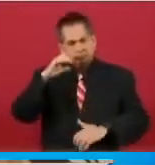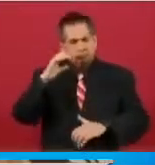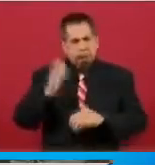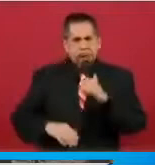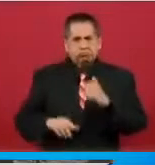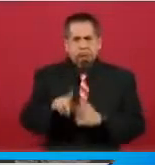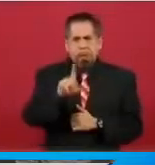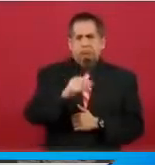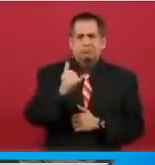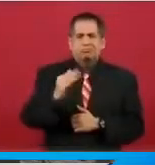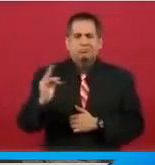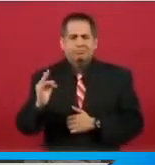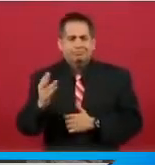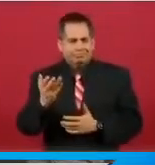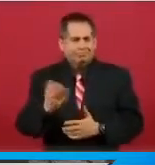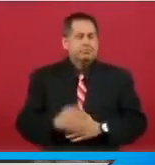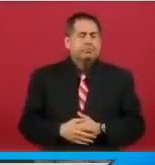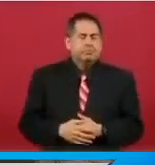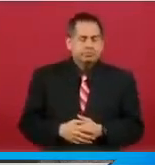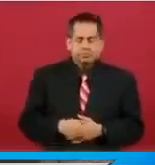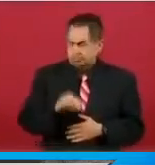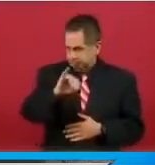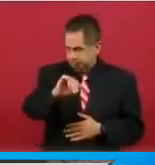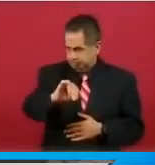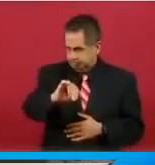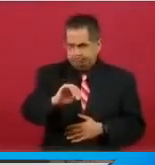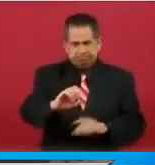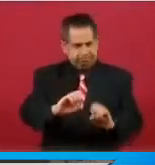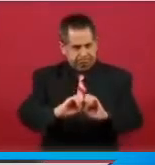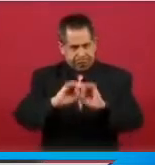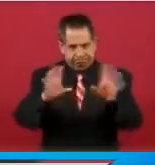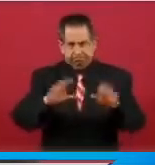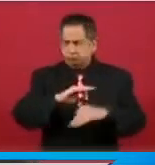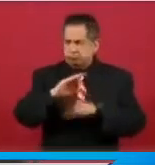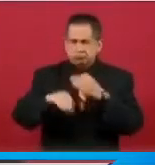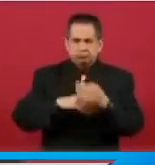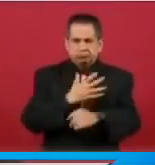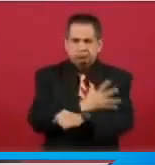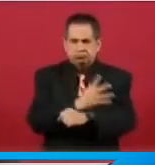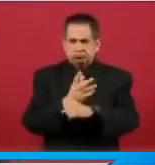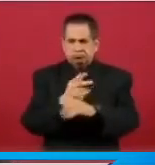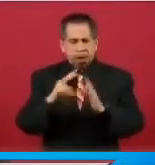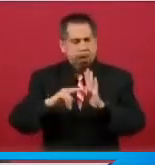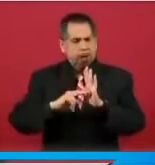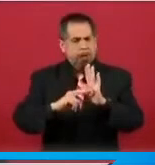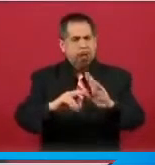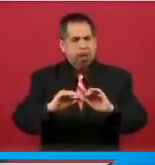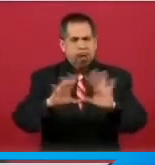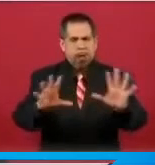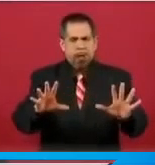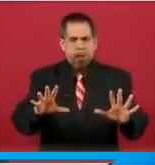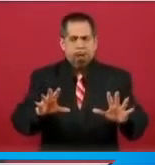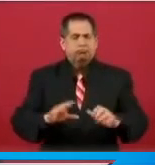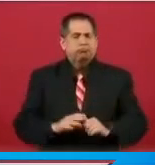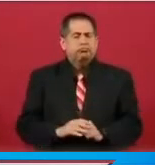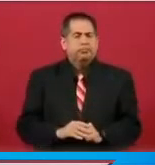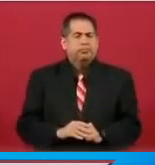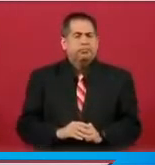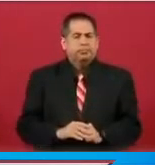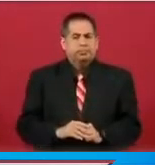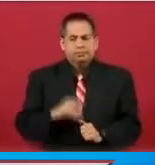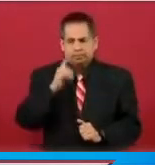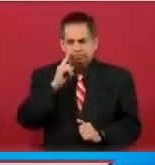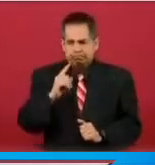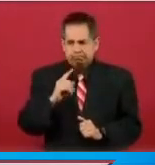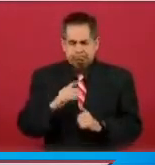Transparencia. Todo se va a transparentar. Y miren, para información,